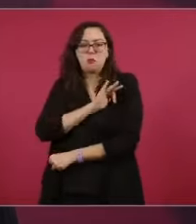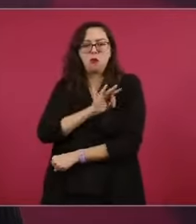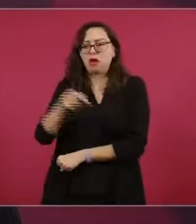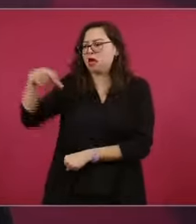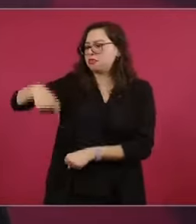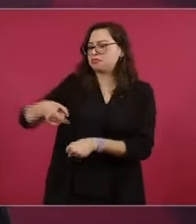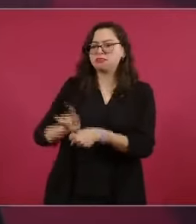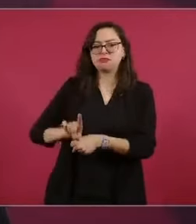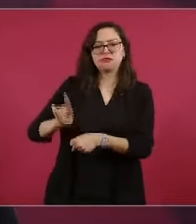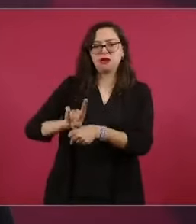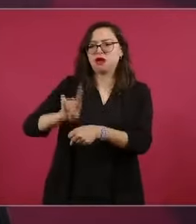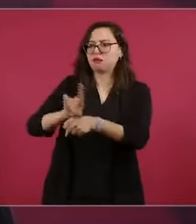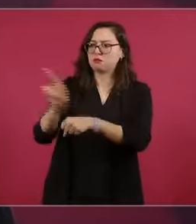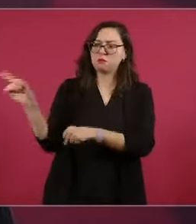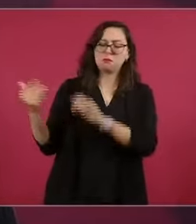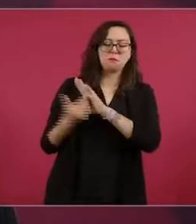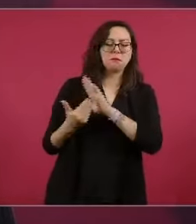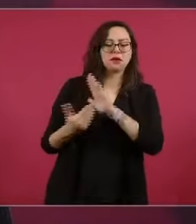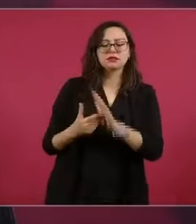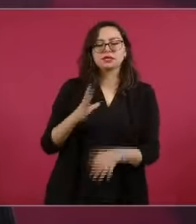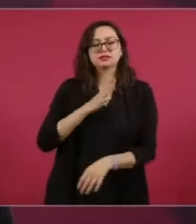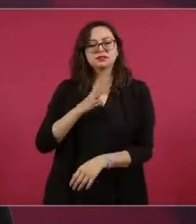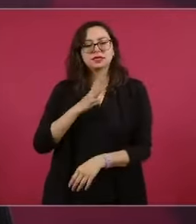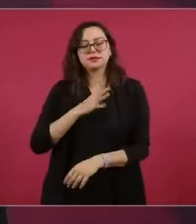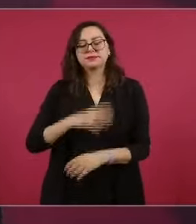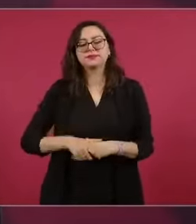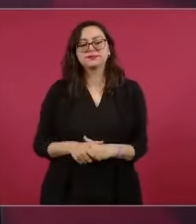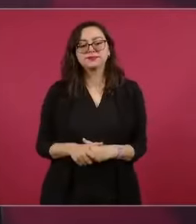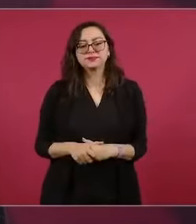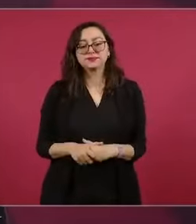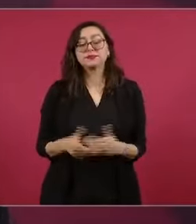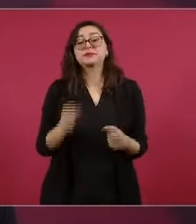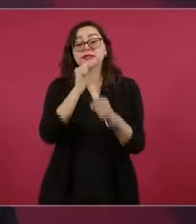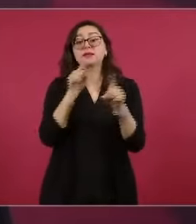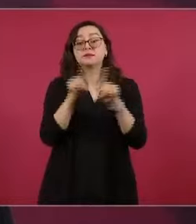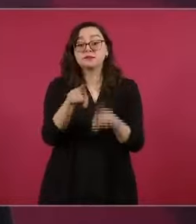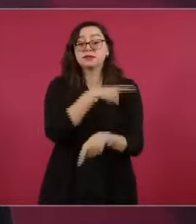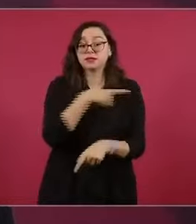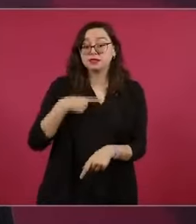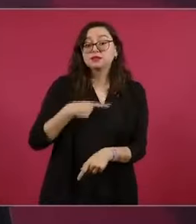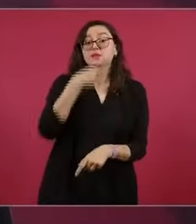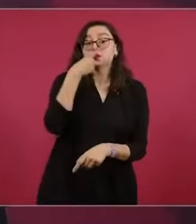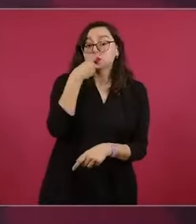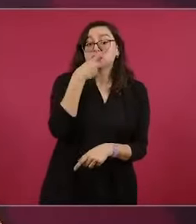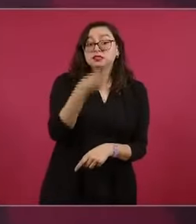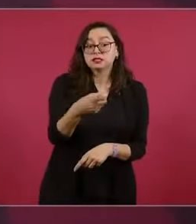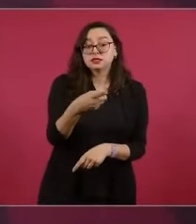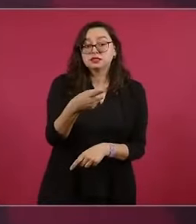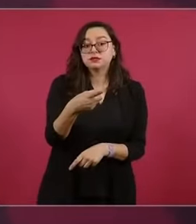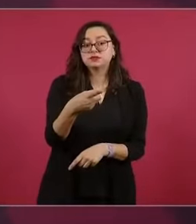apoyo, están ahí para ser atendidos. Y hay que decir, actualmente hay